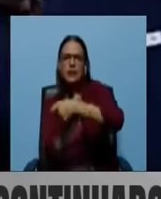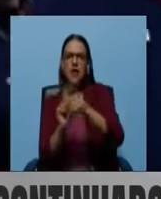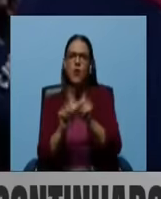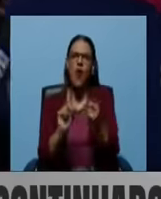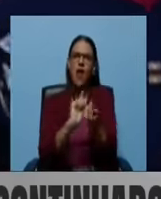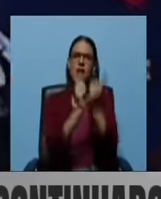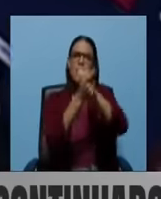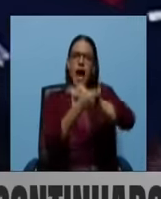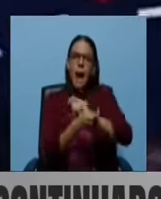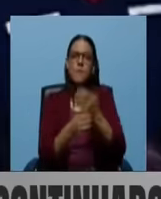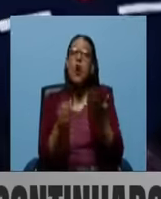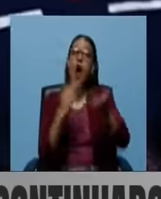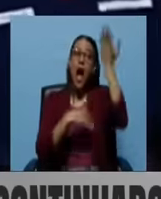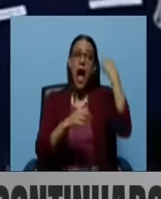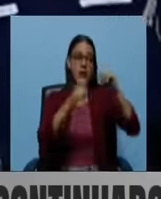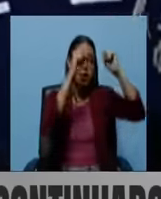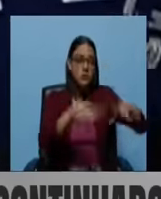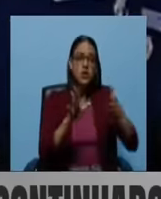de lo viejo y de lo nuevo.